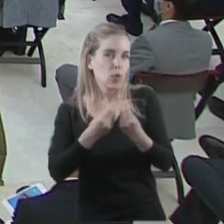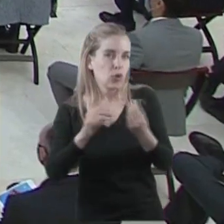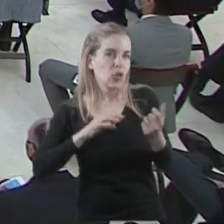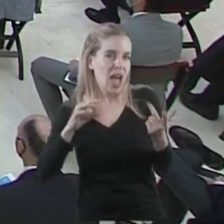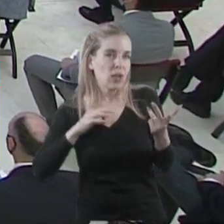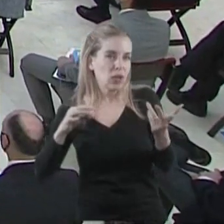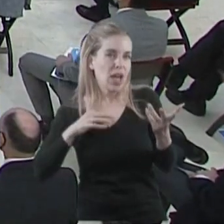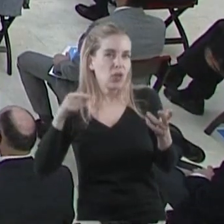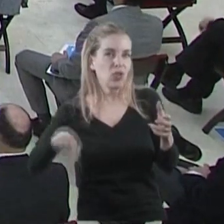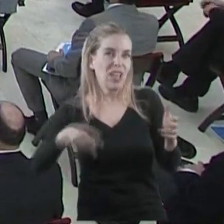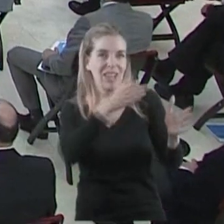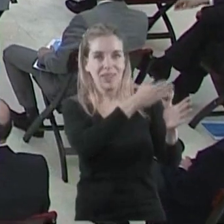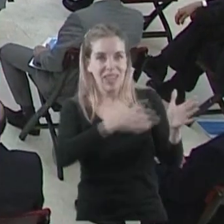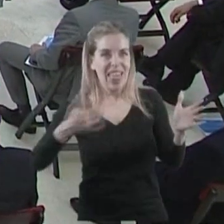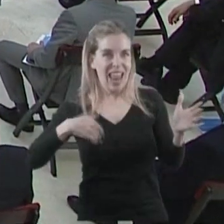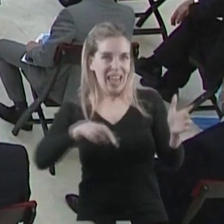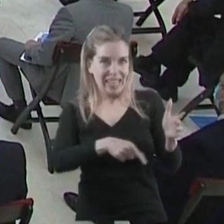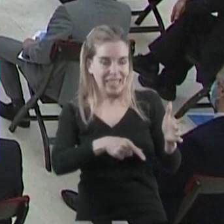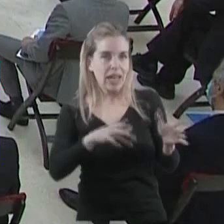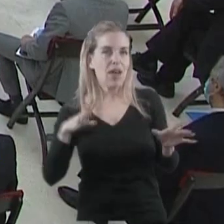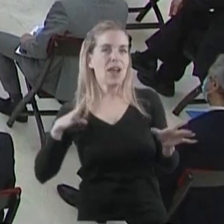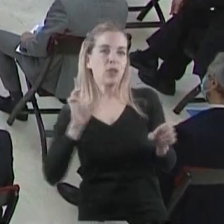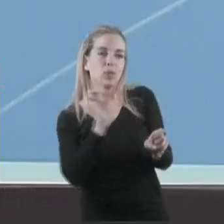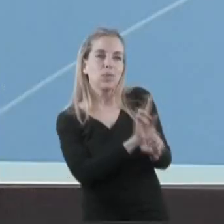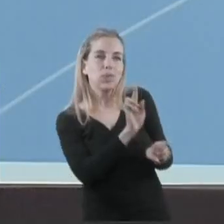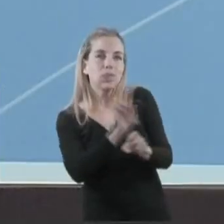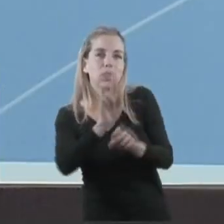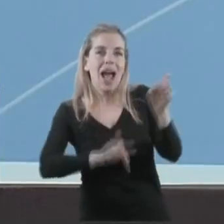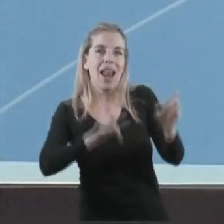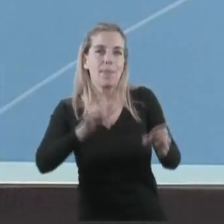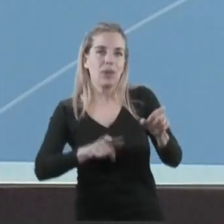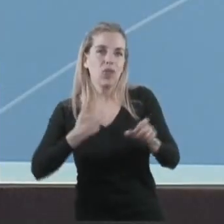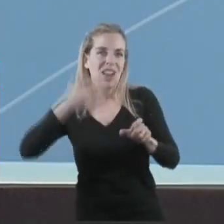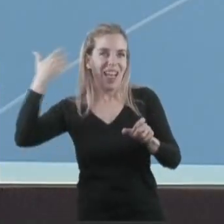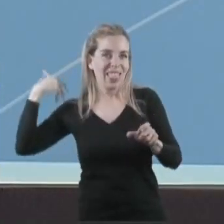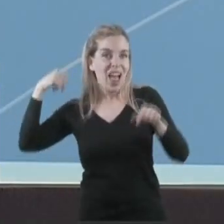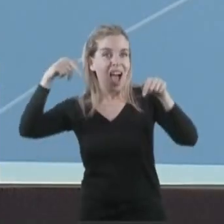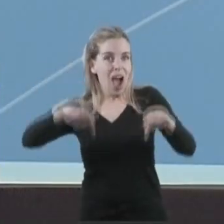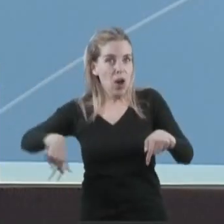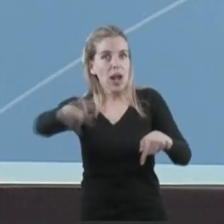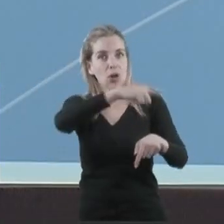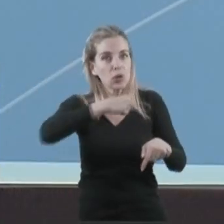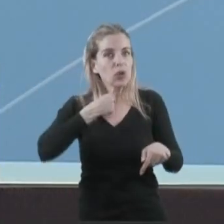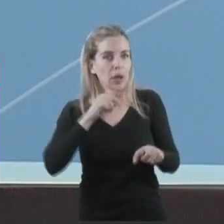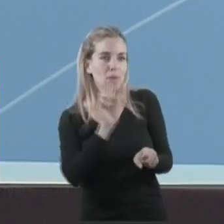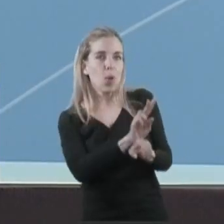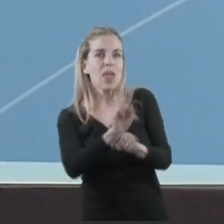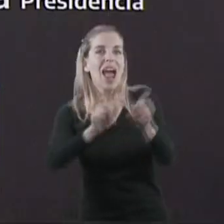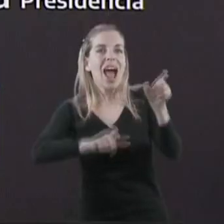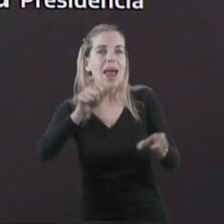nuestra gente. Y siempre buscando cuidar a la Argentina, ir adaptando en un contexto cambiante de gran